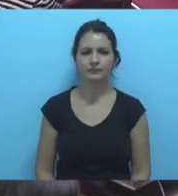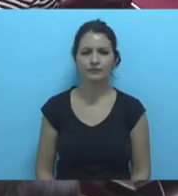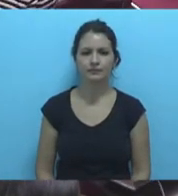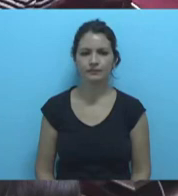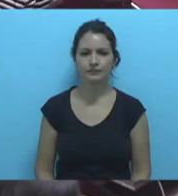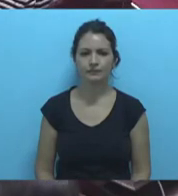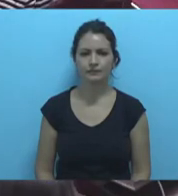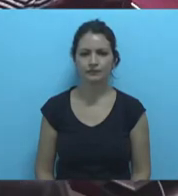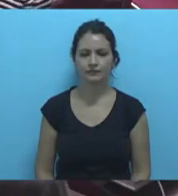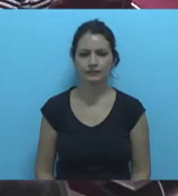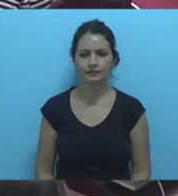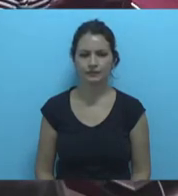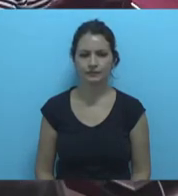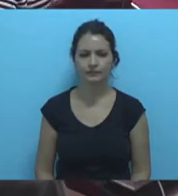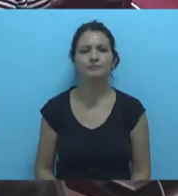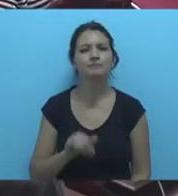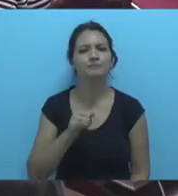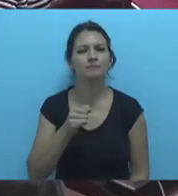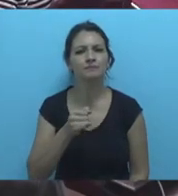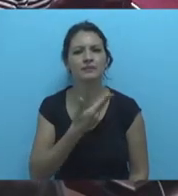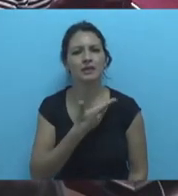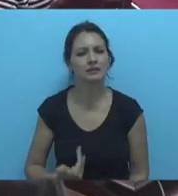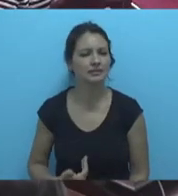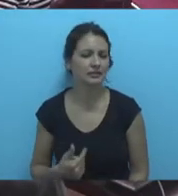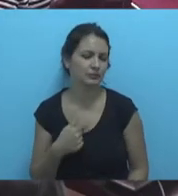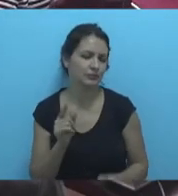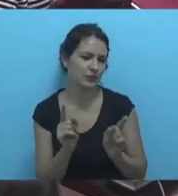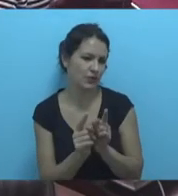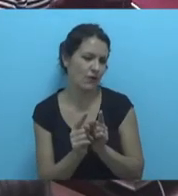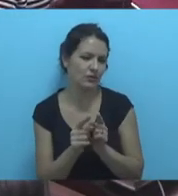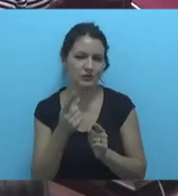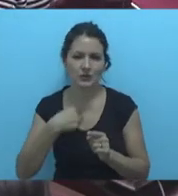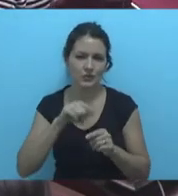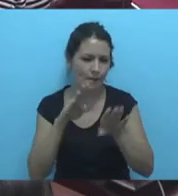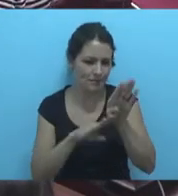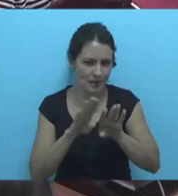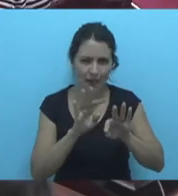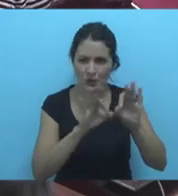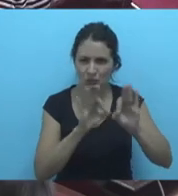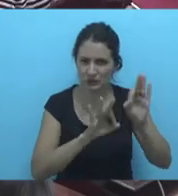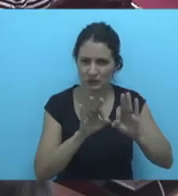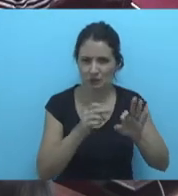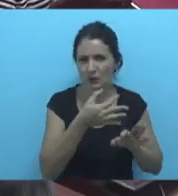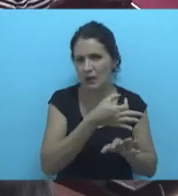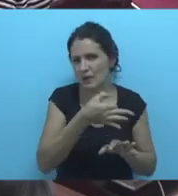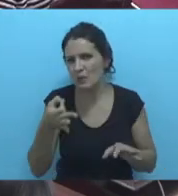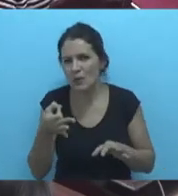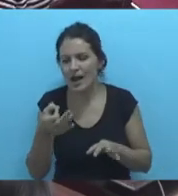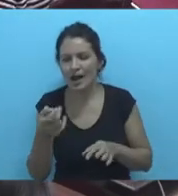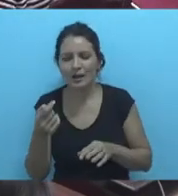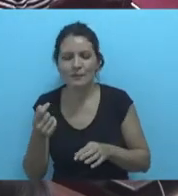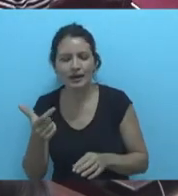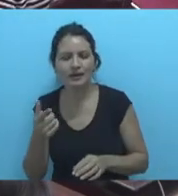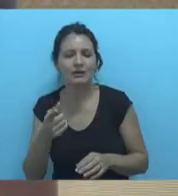brevemente, nosotros habíamos propuesto un homenaje a Juan Emilio Vazo y después, por supuesto, que directamente